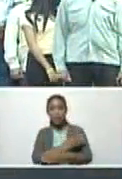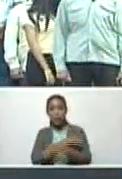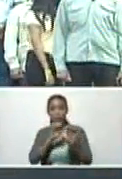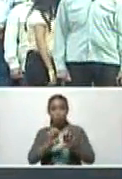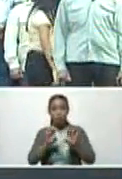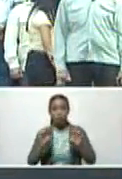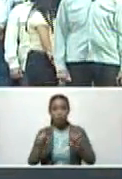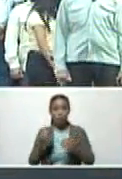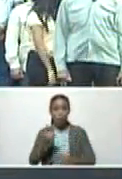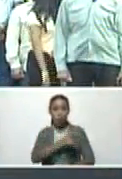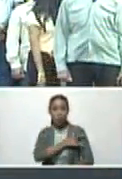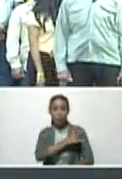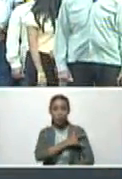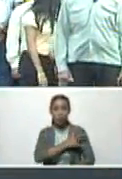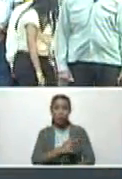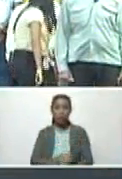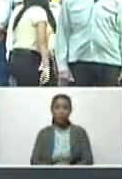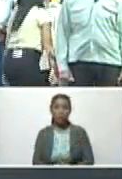universitaria,